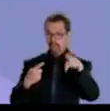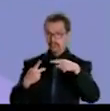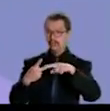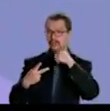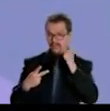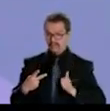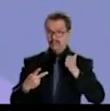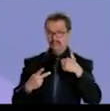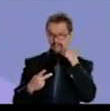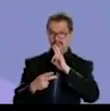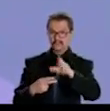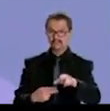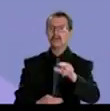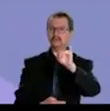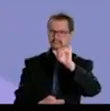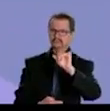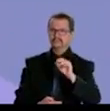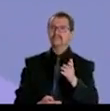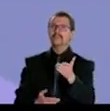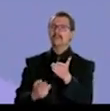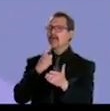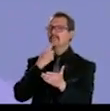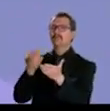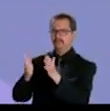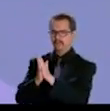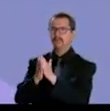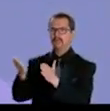Andrés, dale un abrazo a Mid. Dáselo.